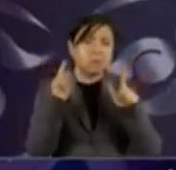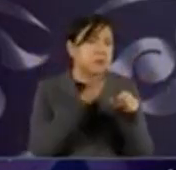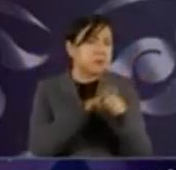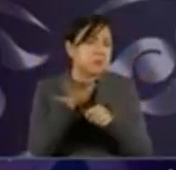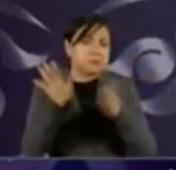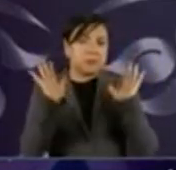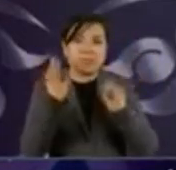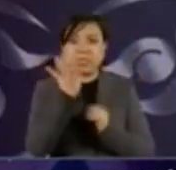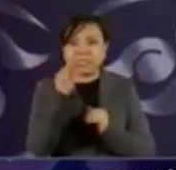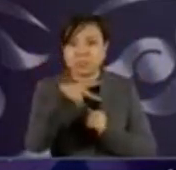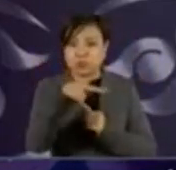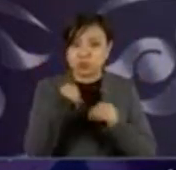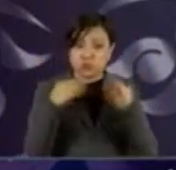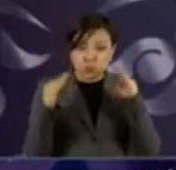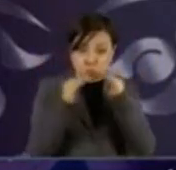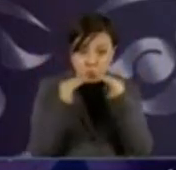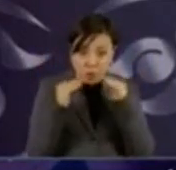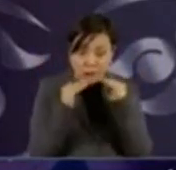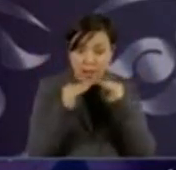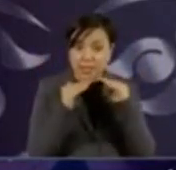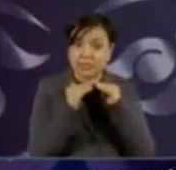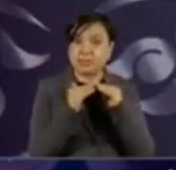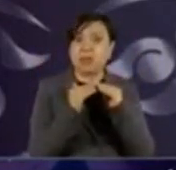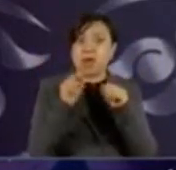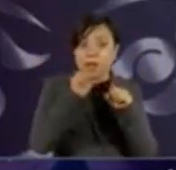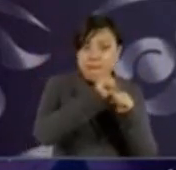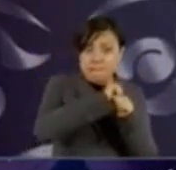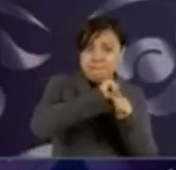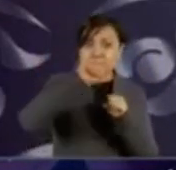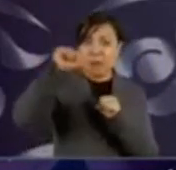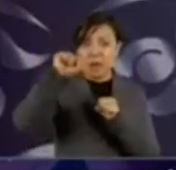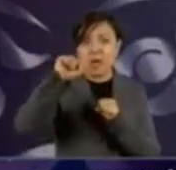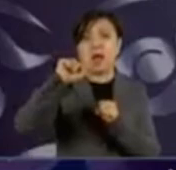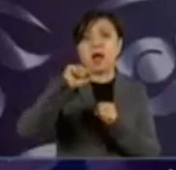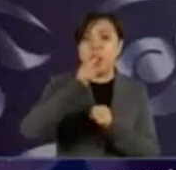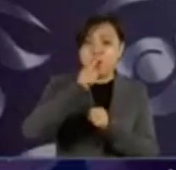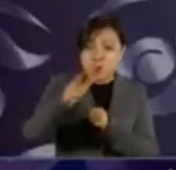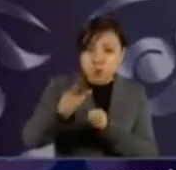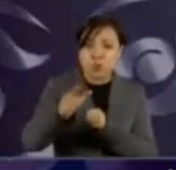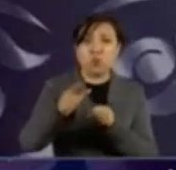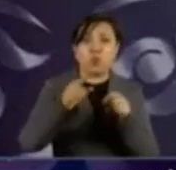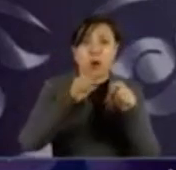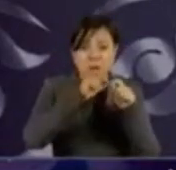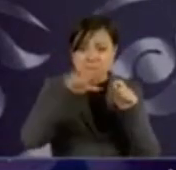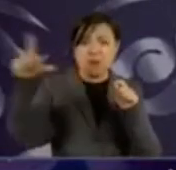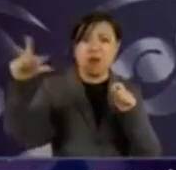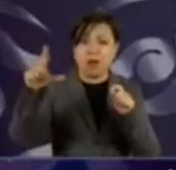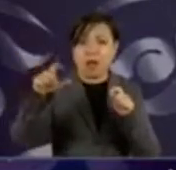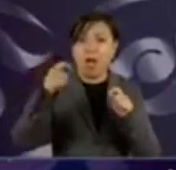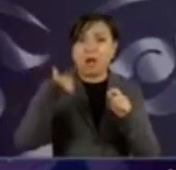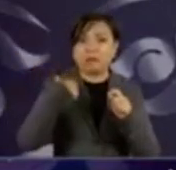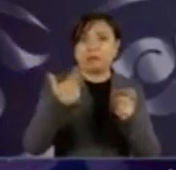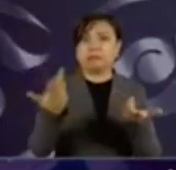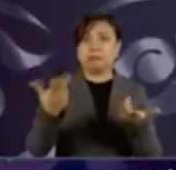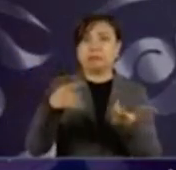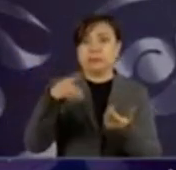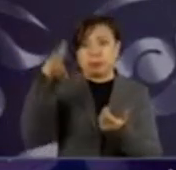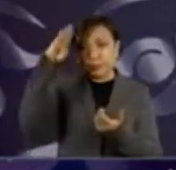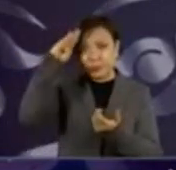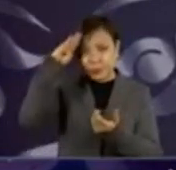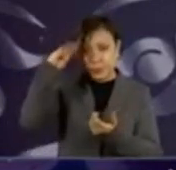o sufre condiciones de altas tarifas injustificadas y de cobros excesivos, que